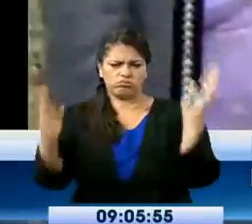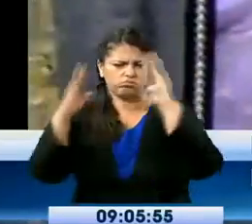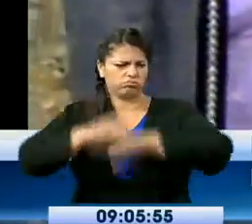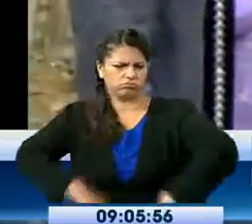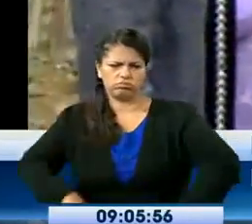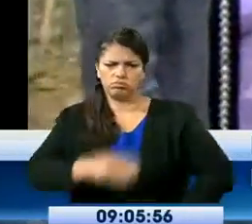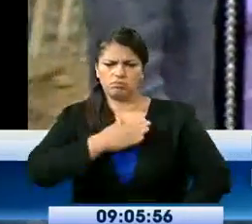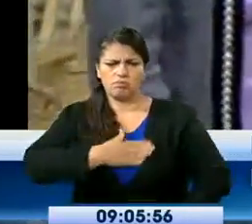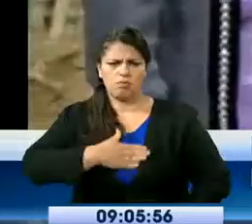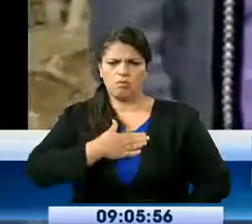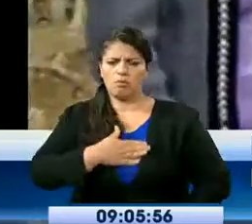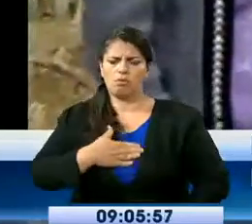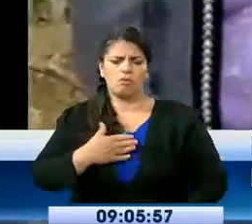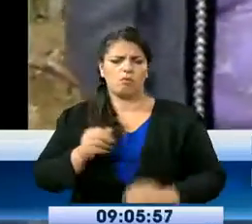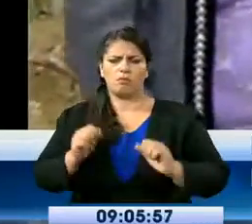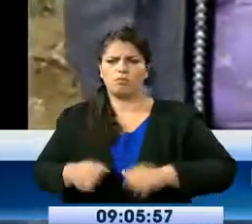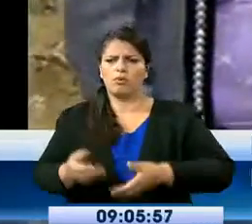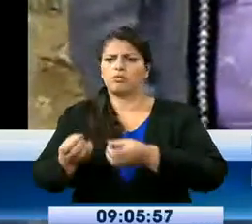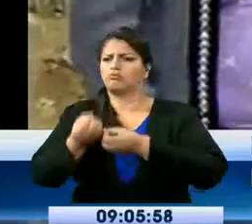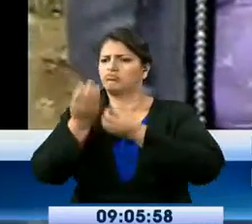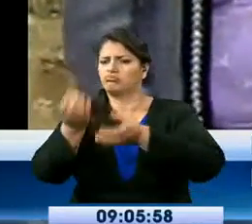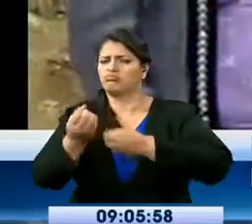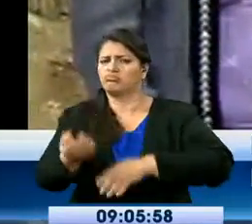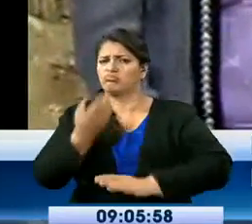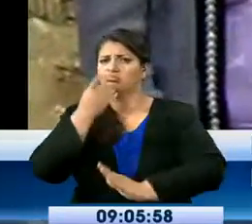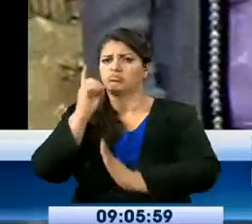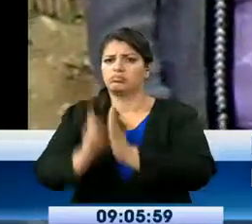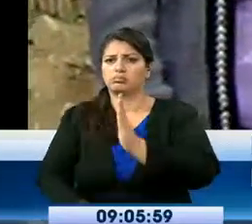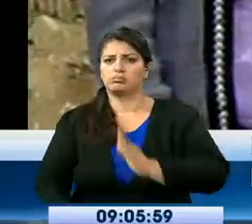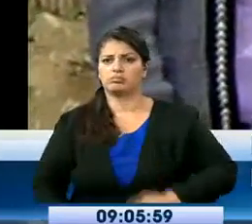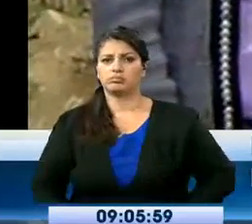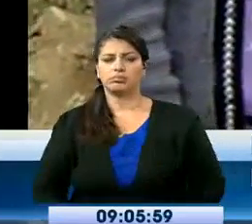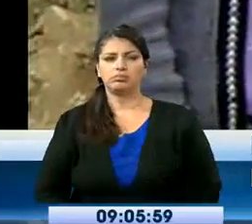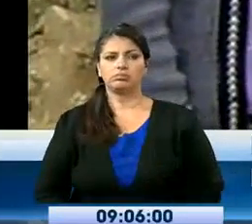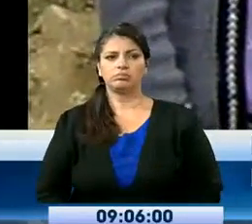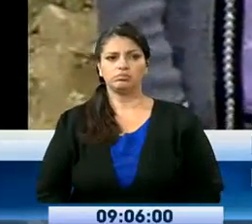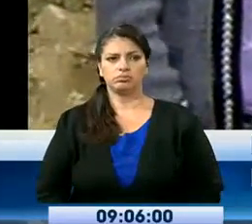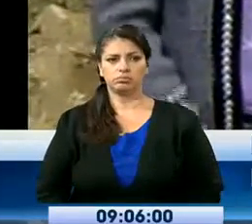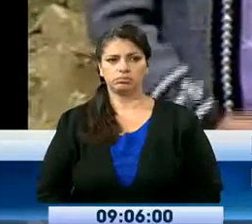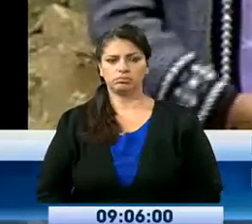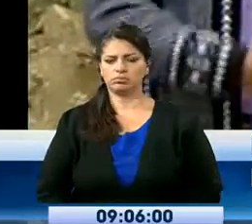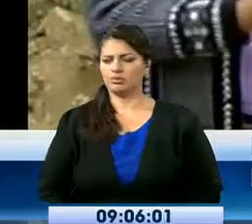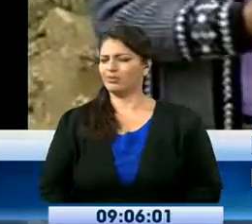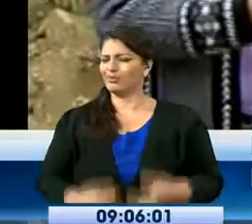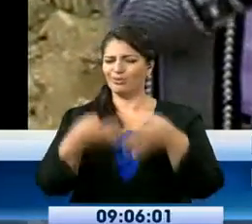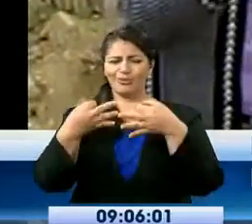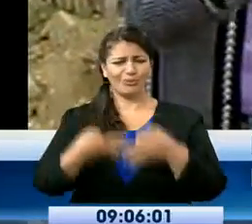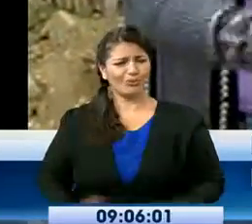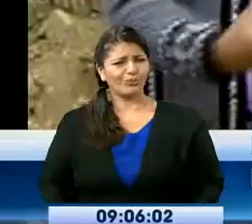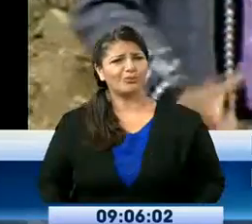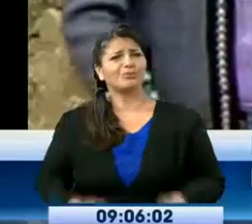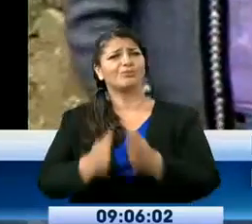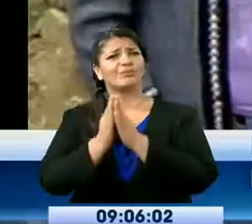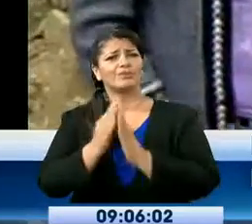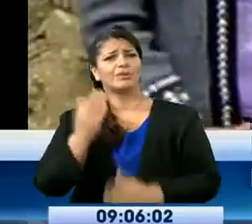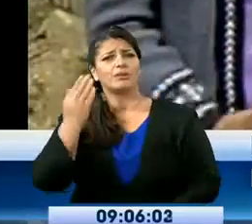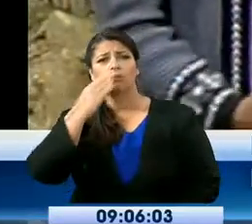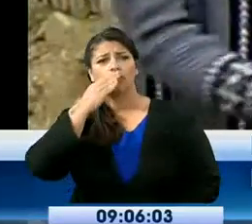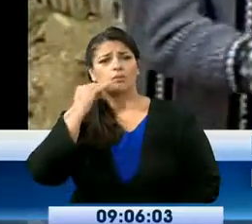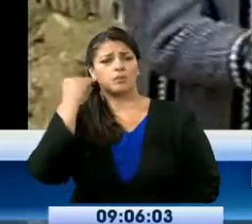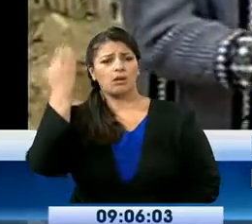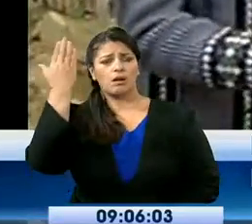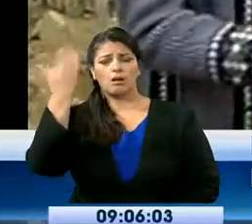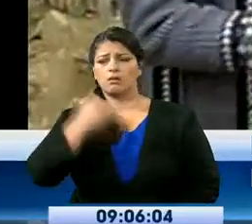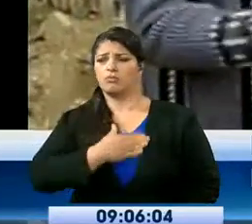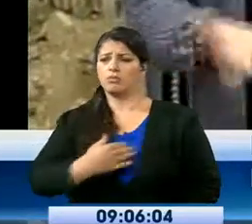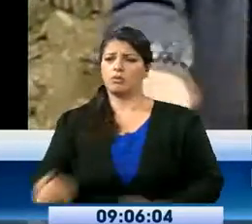sus tataranietos, sus bisnietos, pagando estas planillas. No es justo, no es justo. Pedimos al señor alcalde que nos vengan a apoyarnos aquí